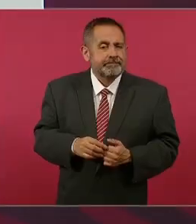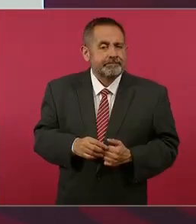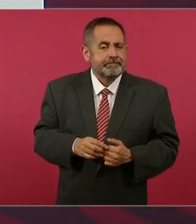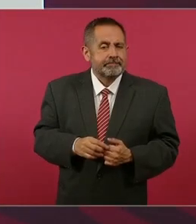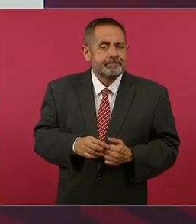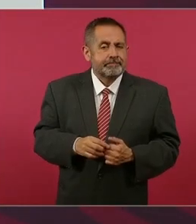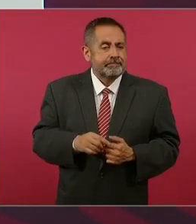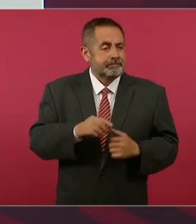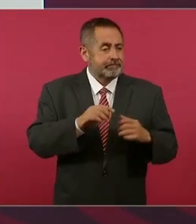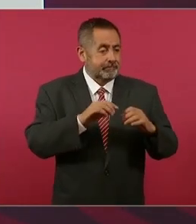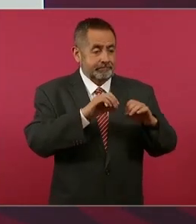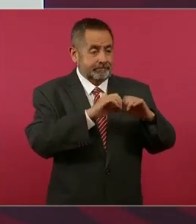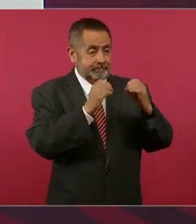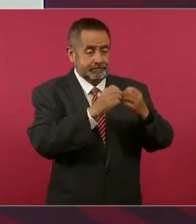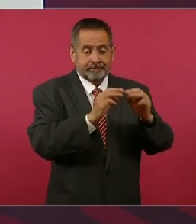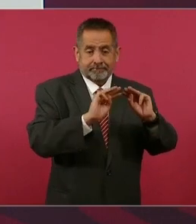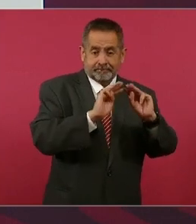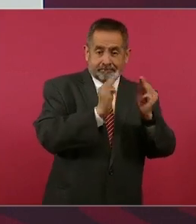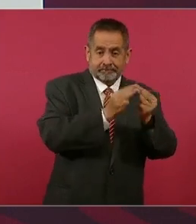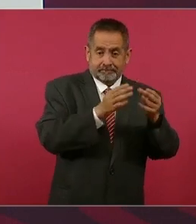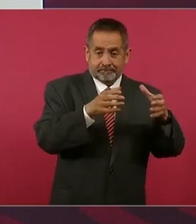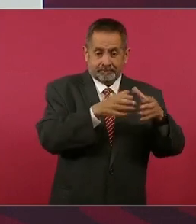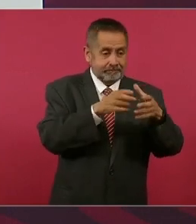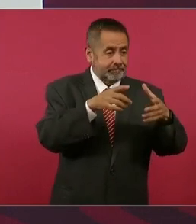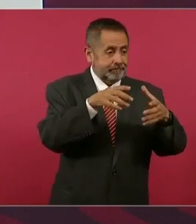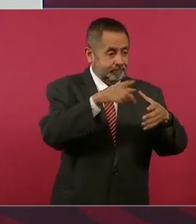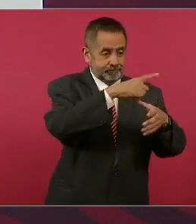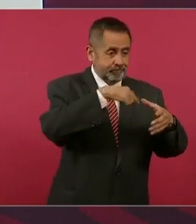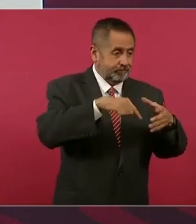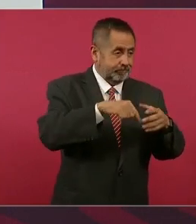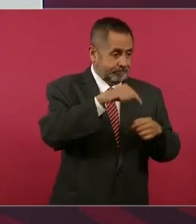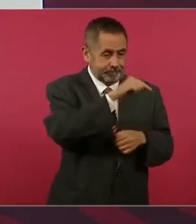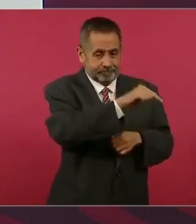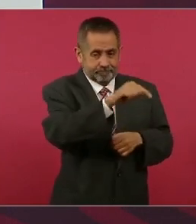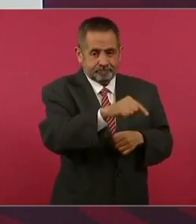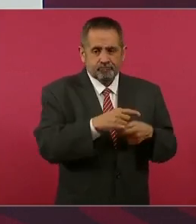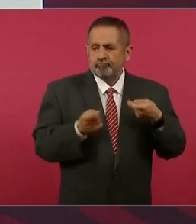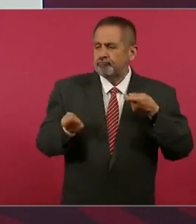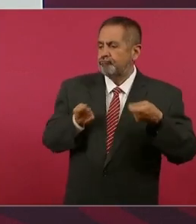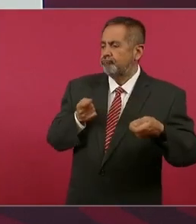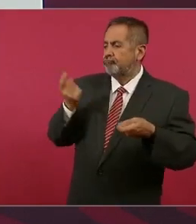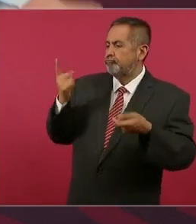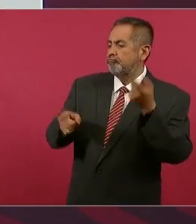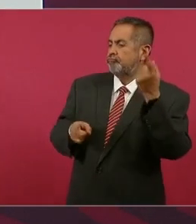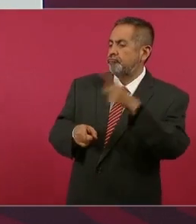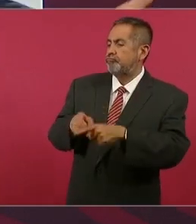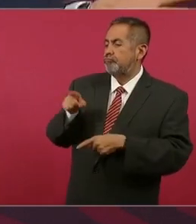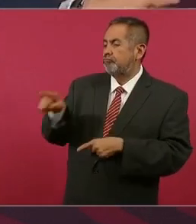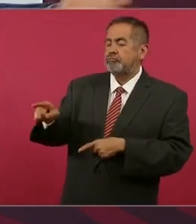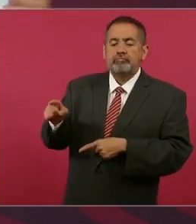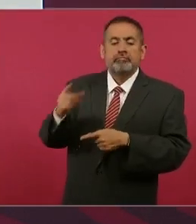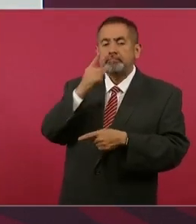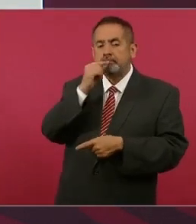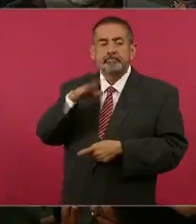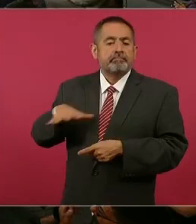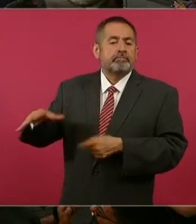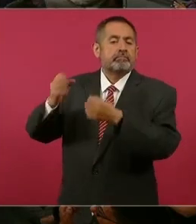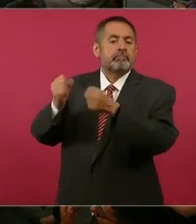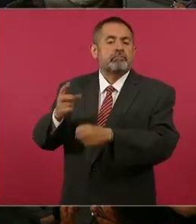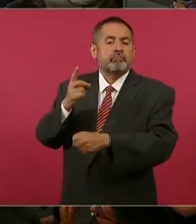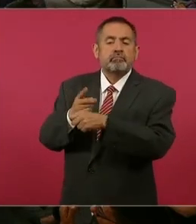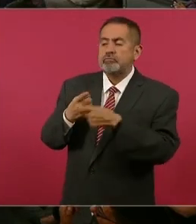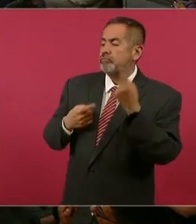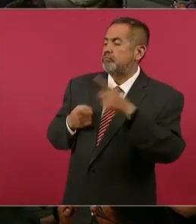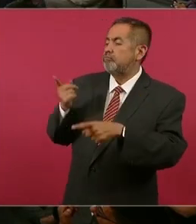eran las organizaciones del narcotráfico las que manejaban la seguridad pública en el país. Era